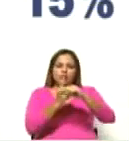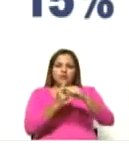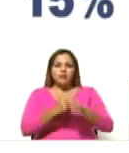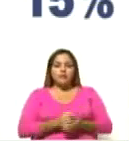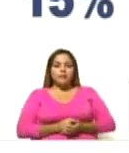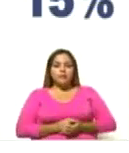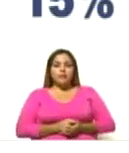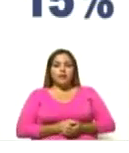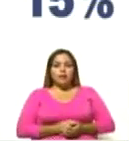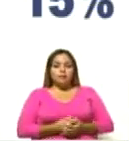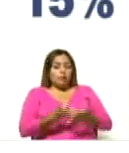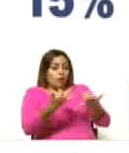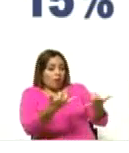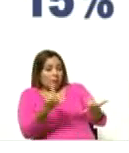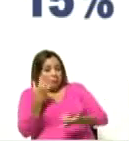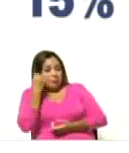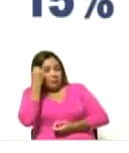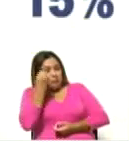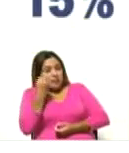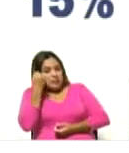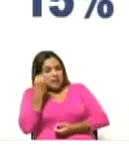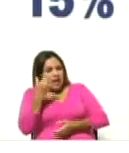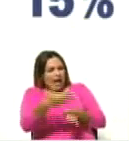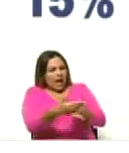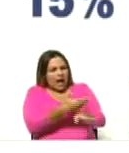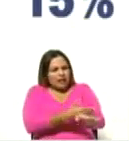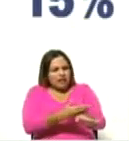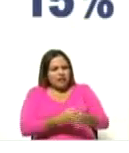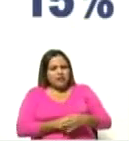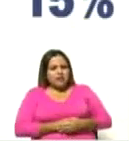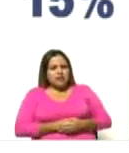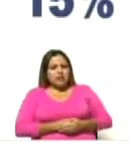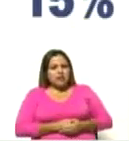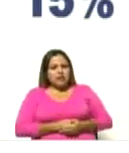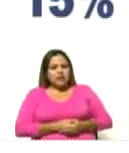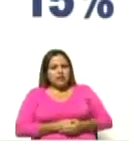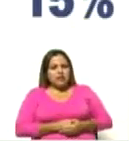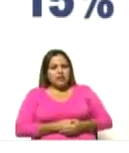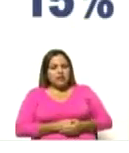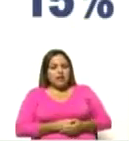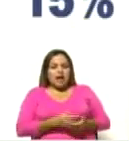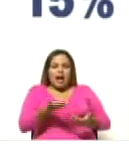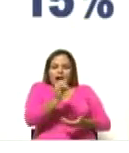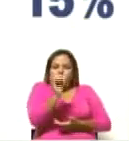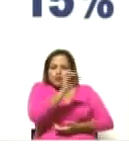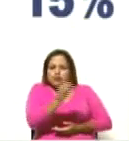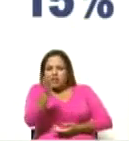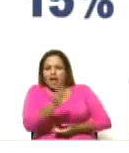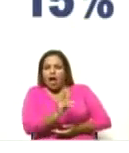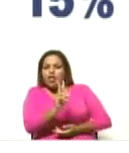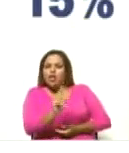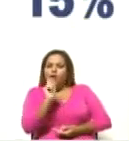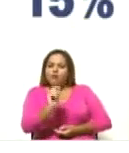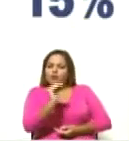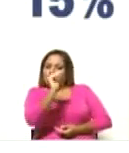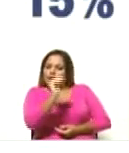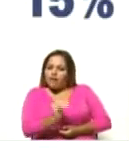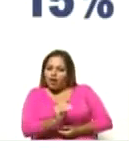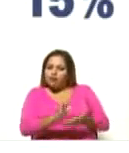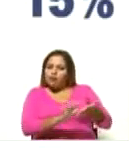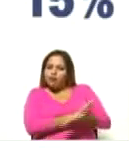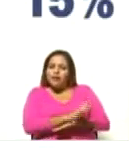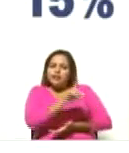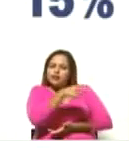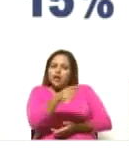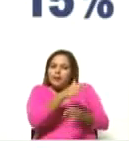no pareciera contradictorio esto, que en la lámina anterior el concepto de optimista haya tenido una variación de 2 puntos, sí, hacia abajo, pero en el concepto